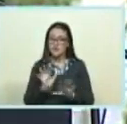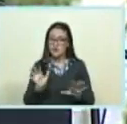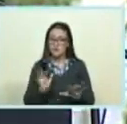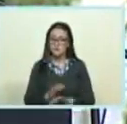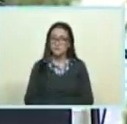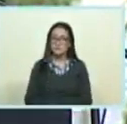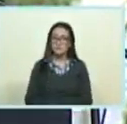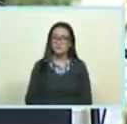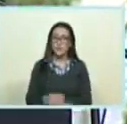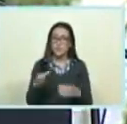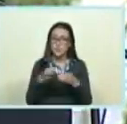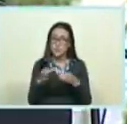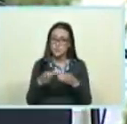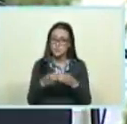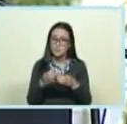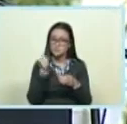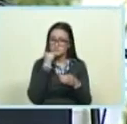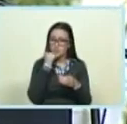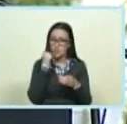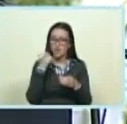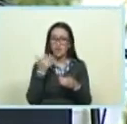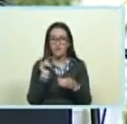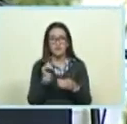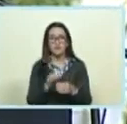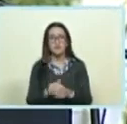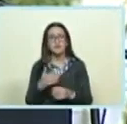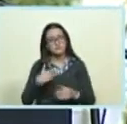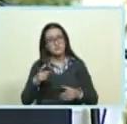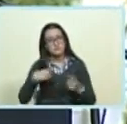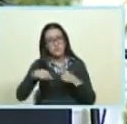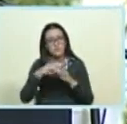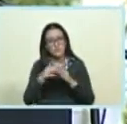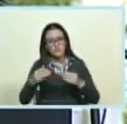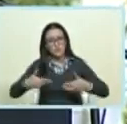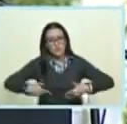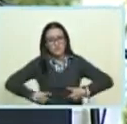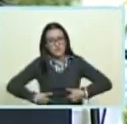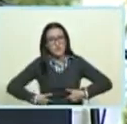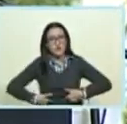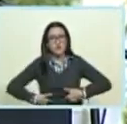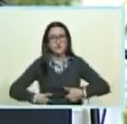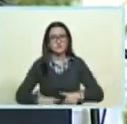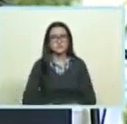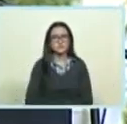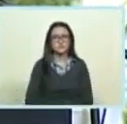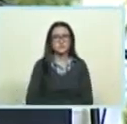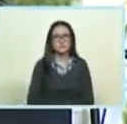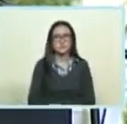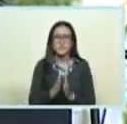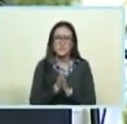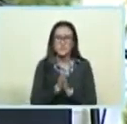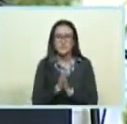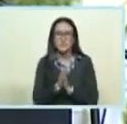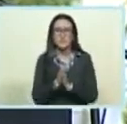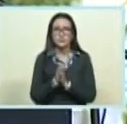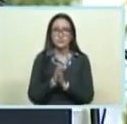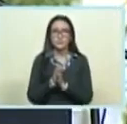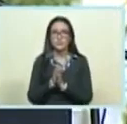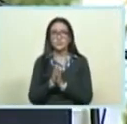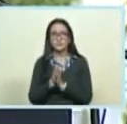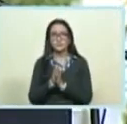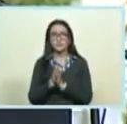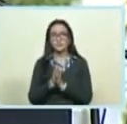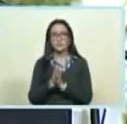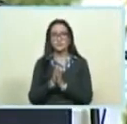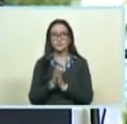quiero que hagamos un gran esfuerzo comunicacional. Yo se los pido, hagamos un